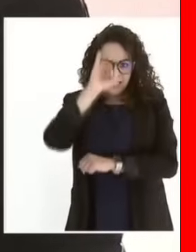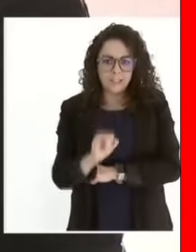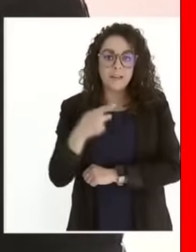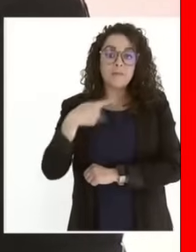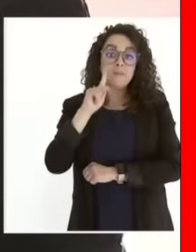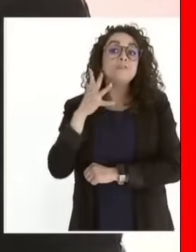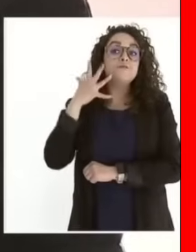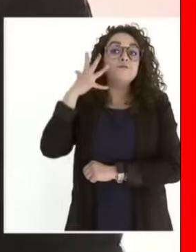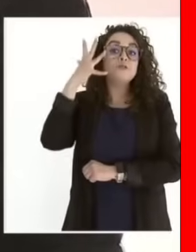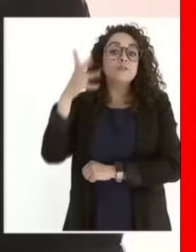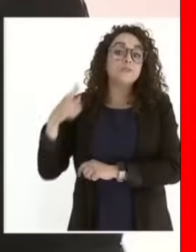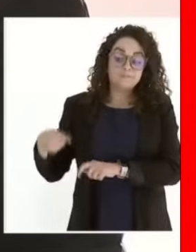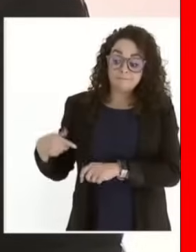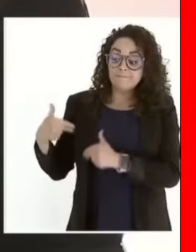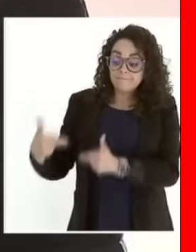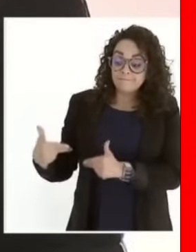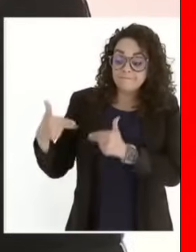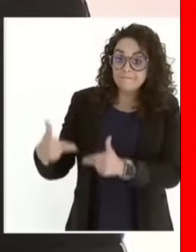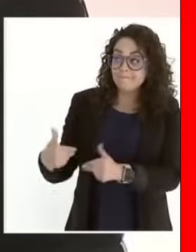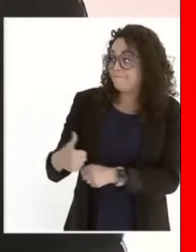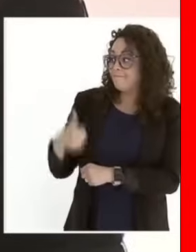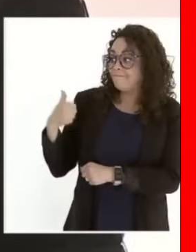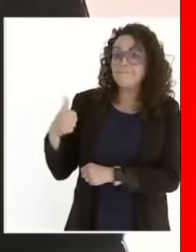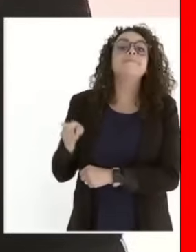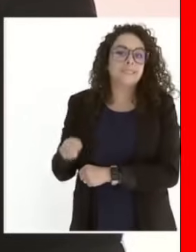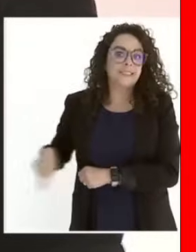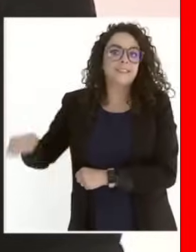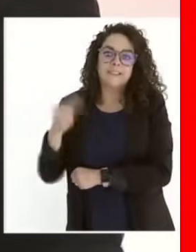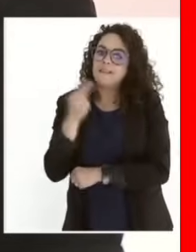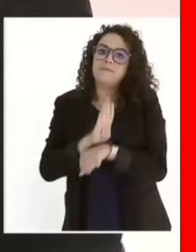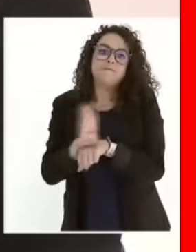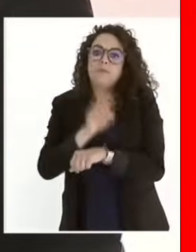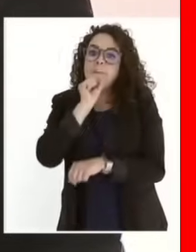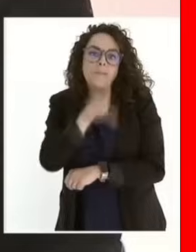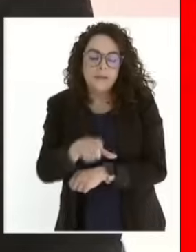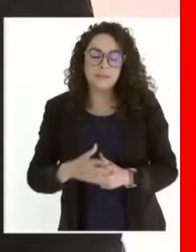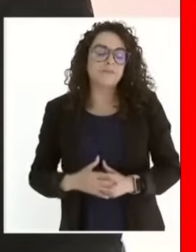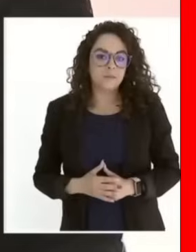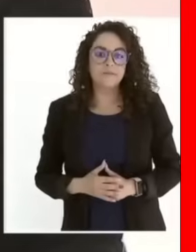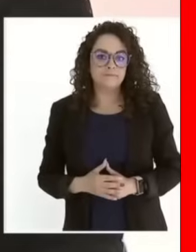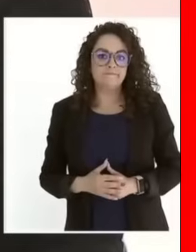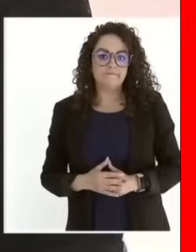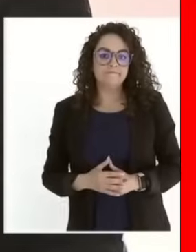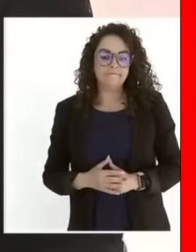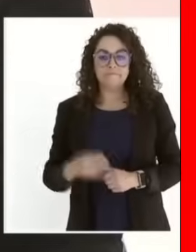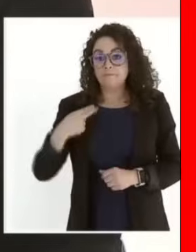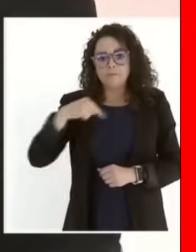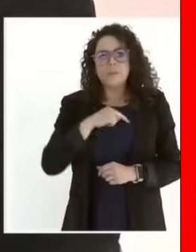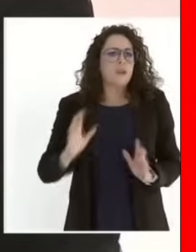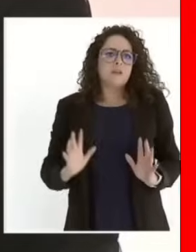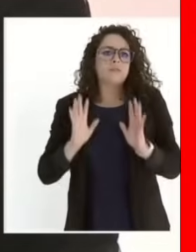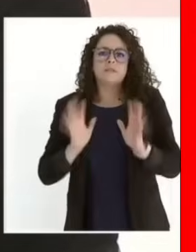nosotros después de nosotros las nuevas generaciones porque también ya nosotros